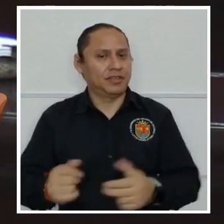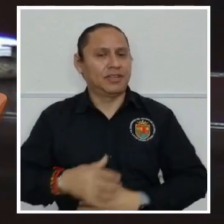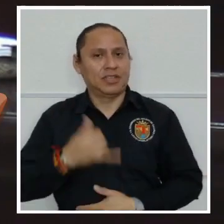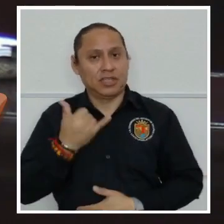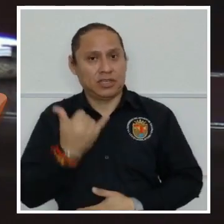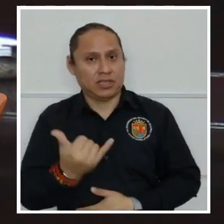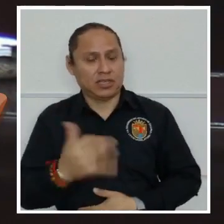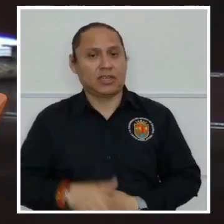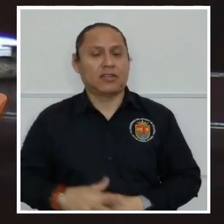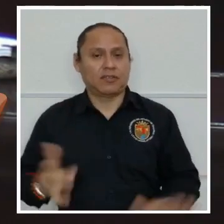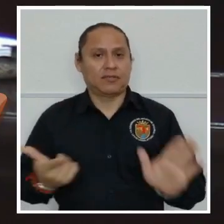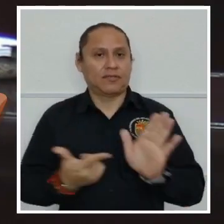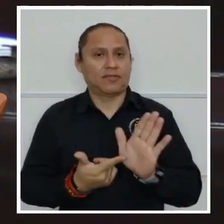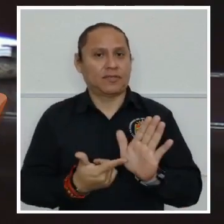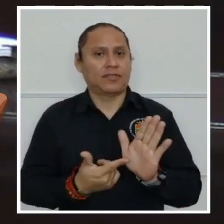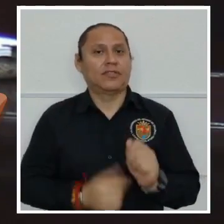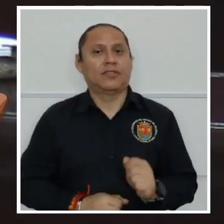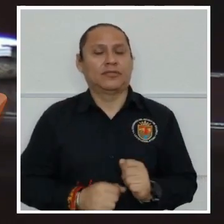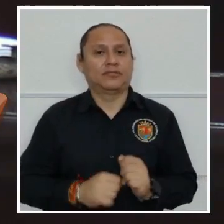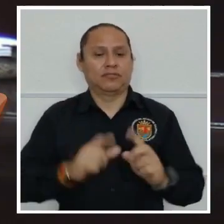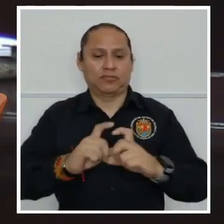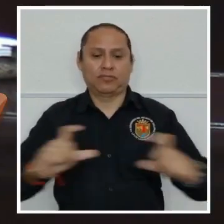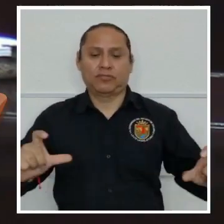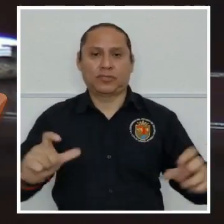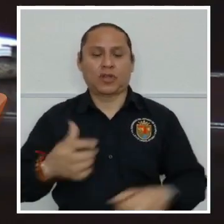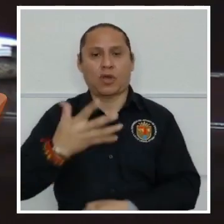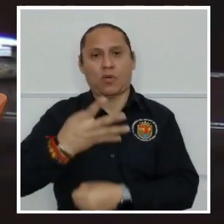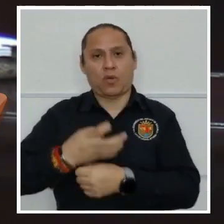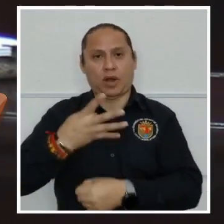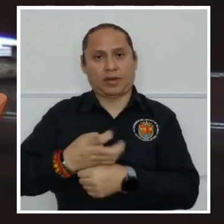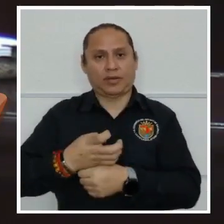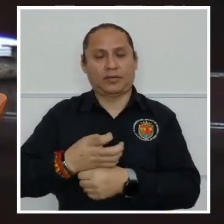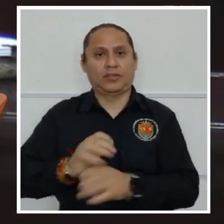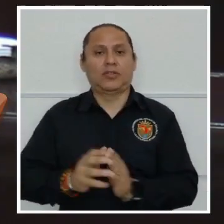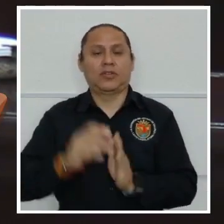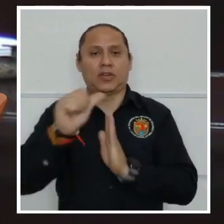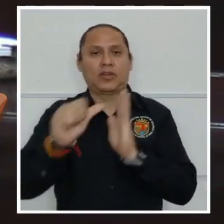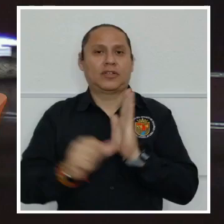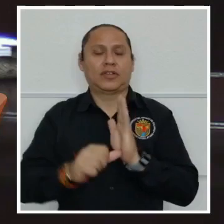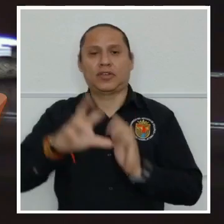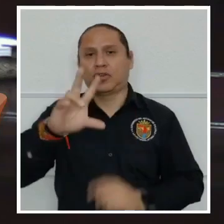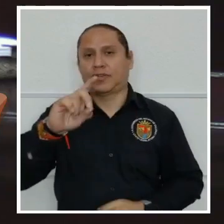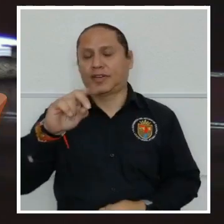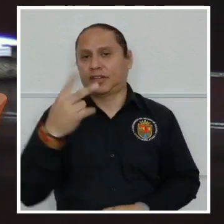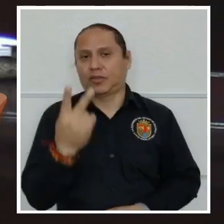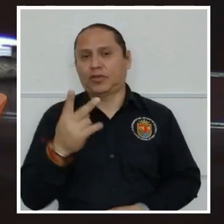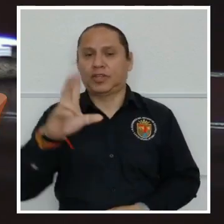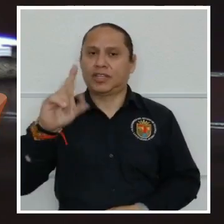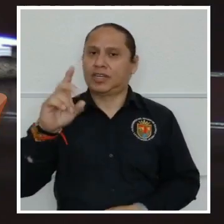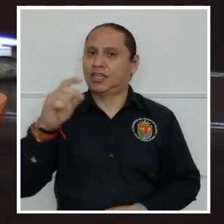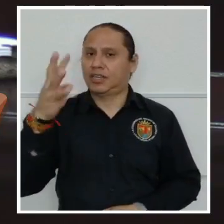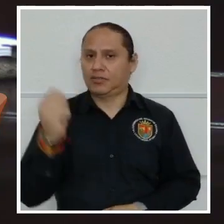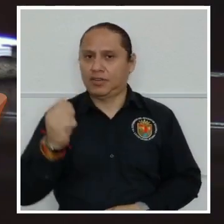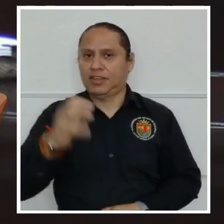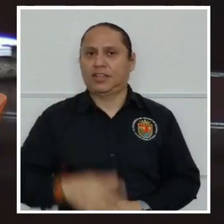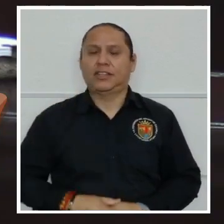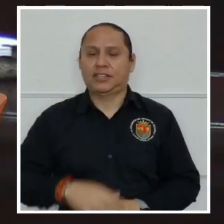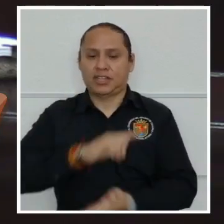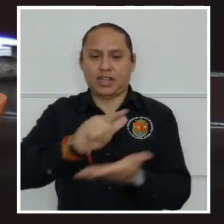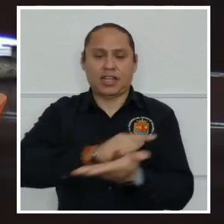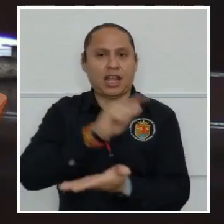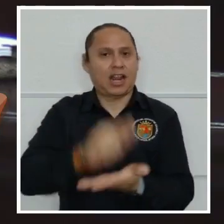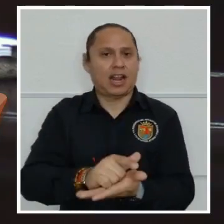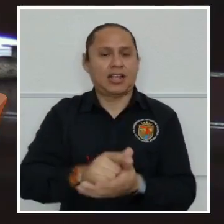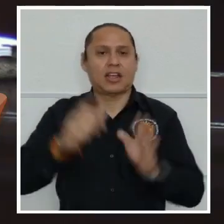Chiapas y, con fundamento en la fracción cuarta de los artículos 32 y 39 de la